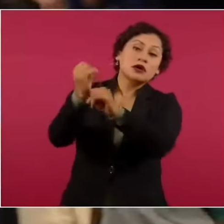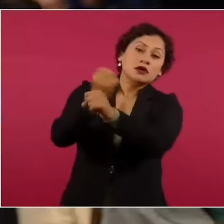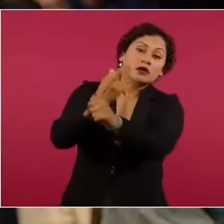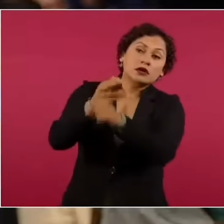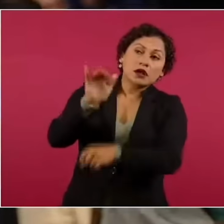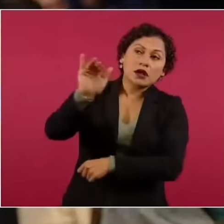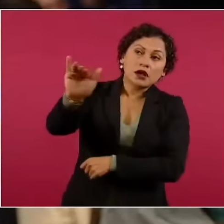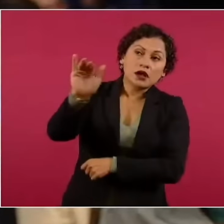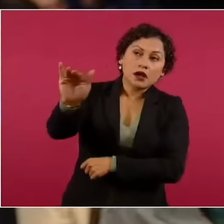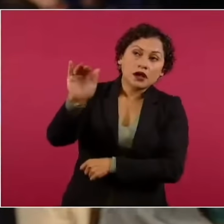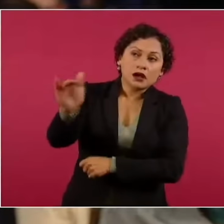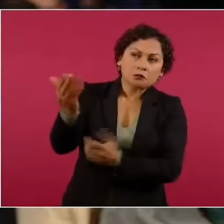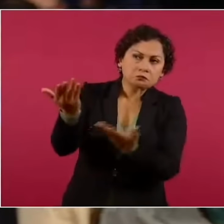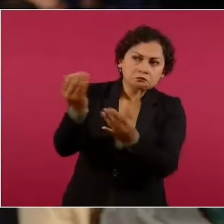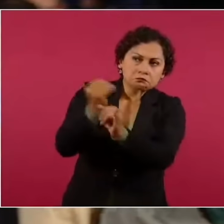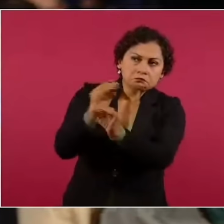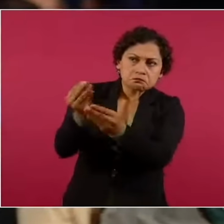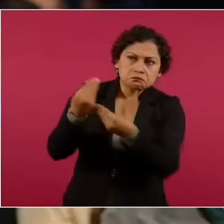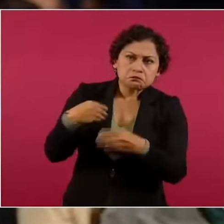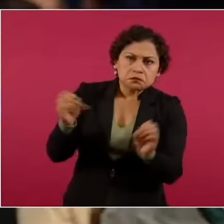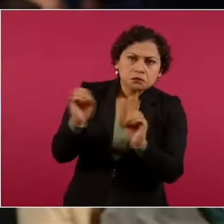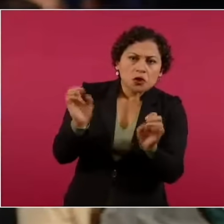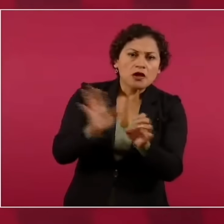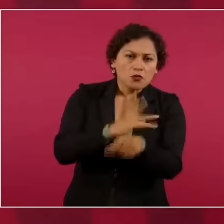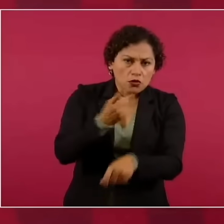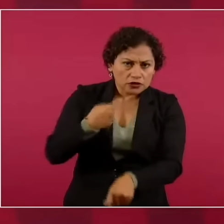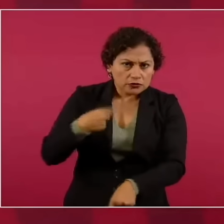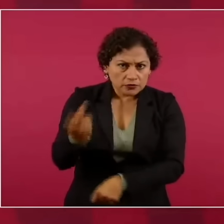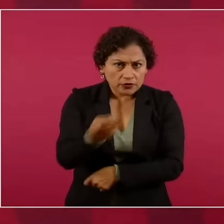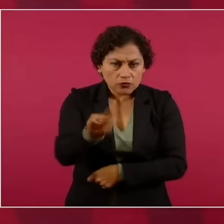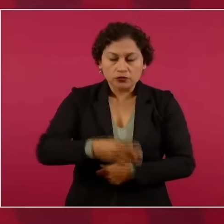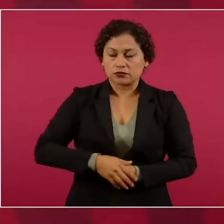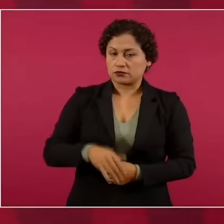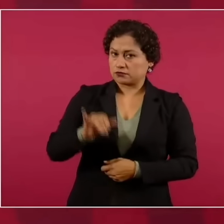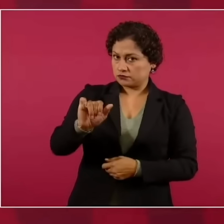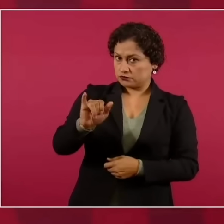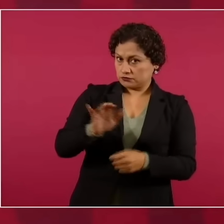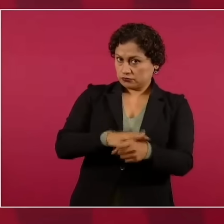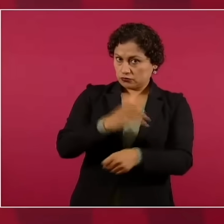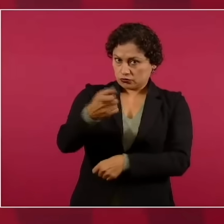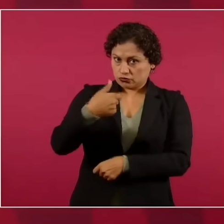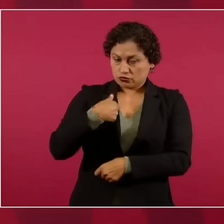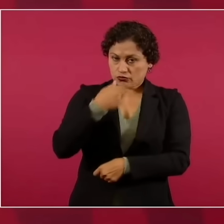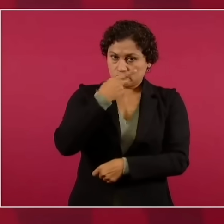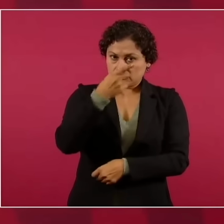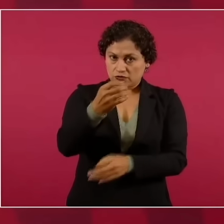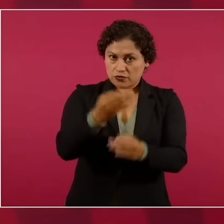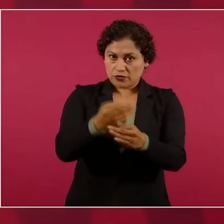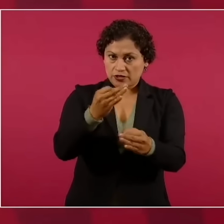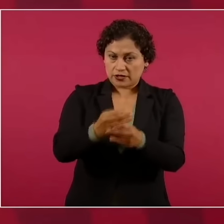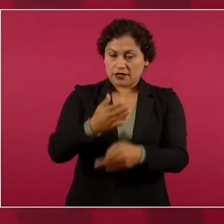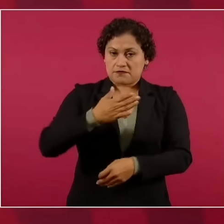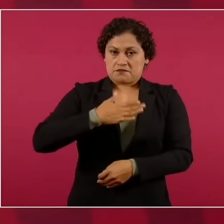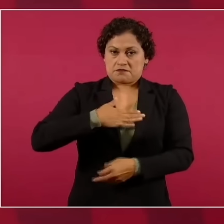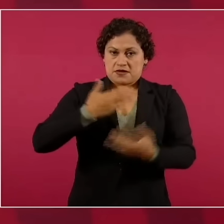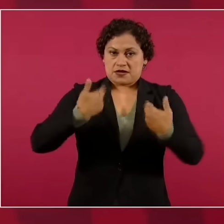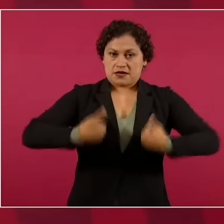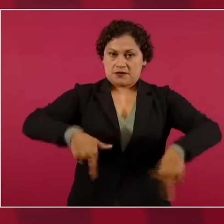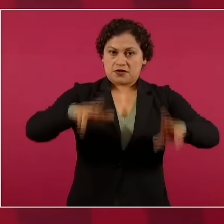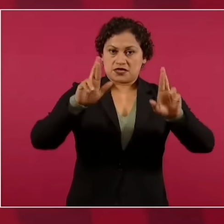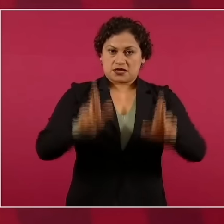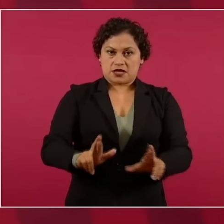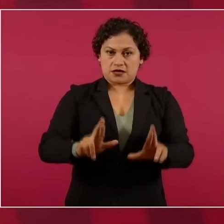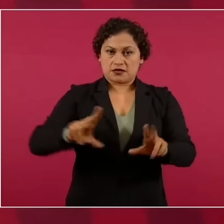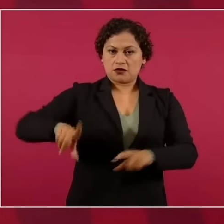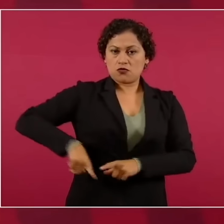uno tiene que preguntar aquí con usted. Yo estoy ahora informándole. Sí. soy representante del Estado mexicano, sí, le estoy